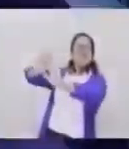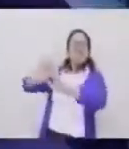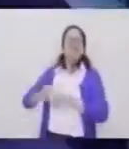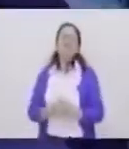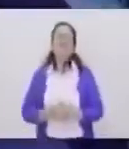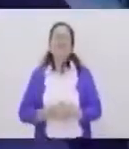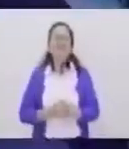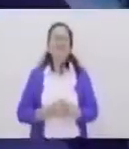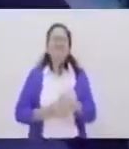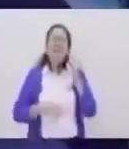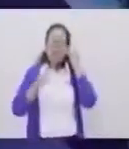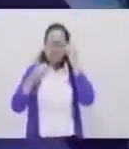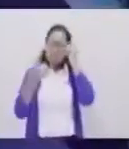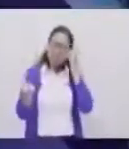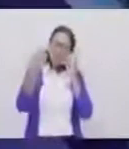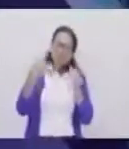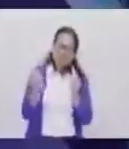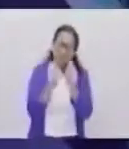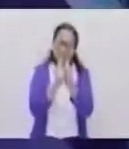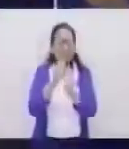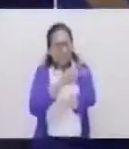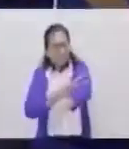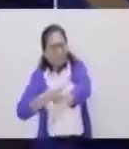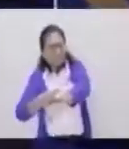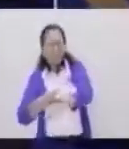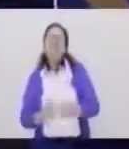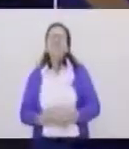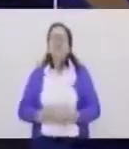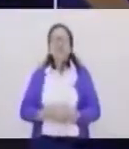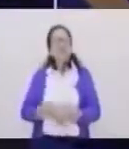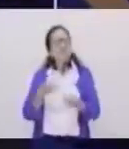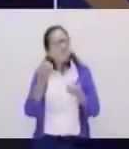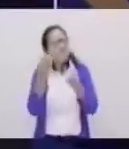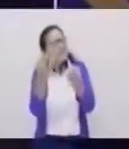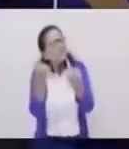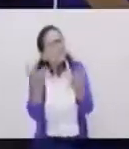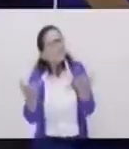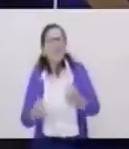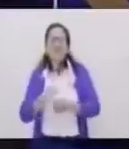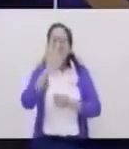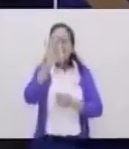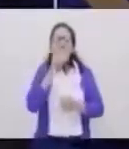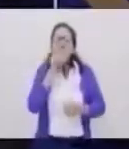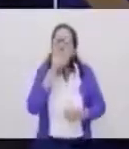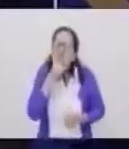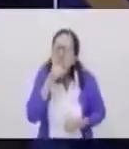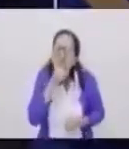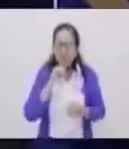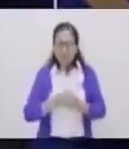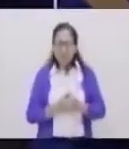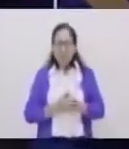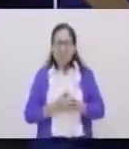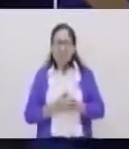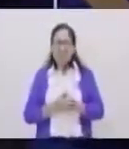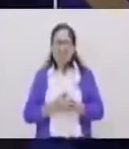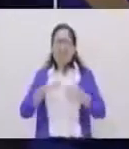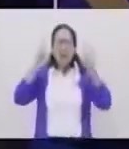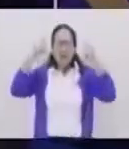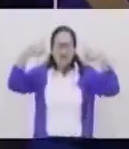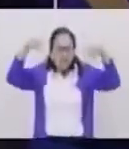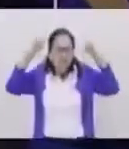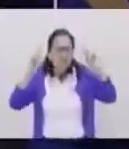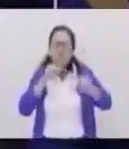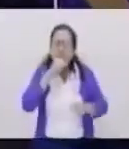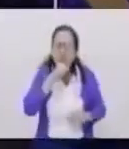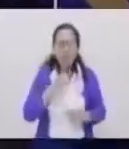enfermedades. Muy bien, acompáñame entonces. Voy a contarte la historia de tres cabras. Ajá, así como te lo he